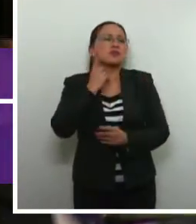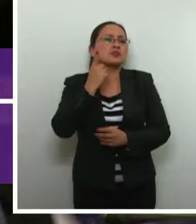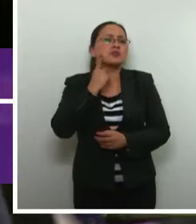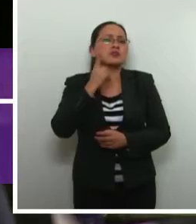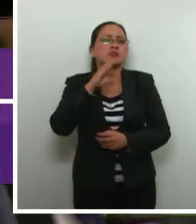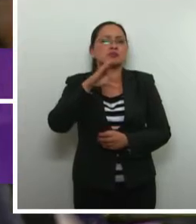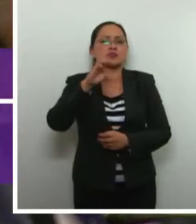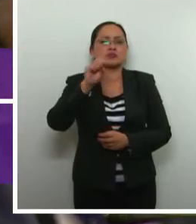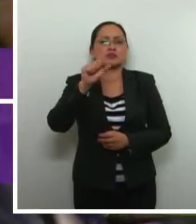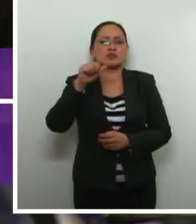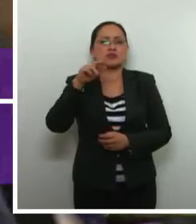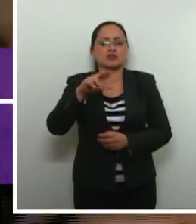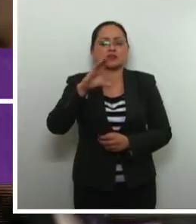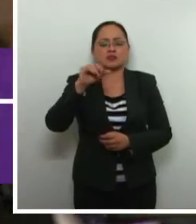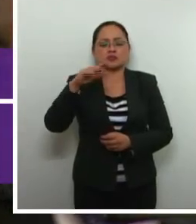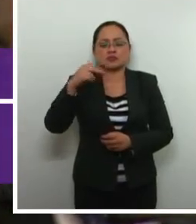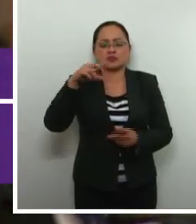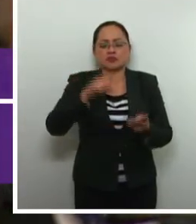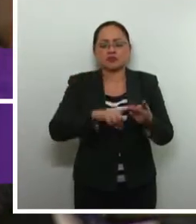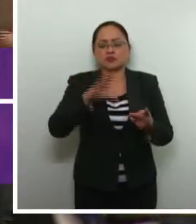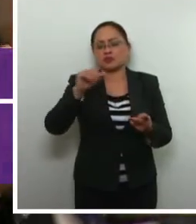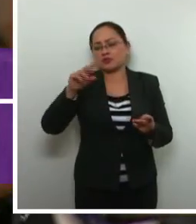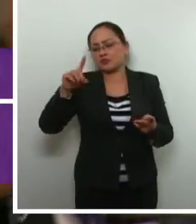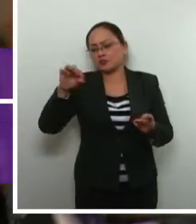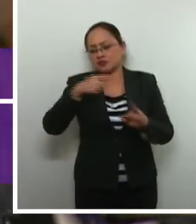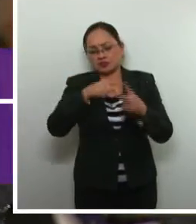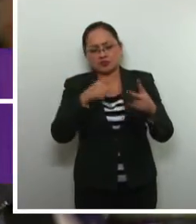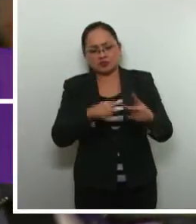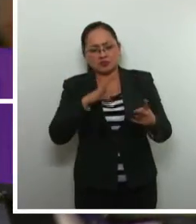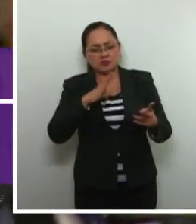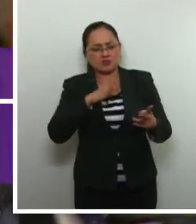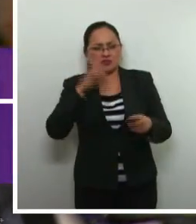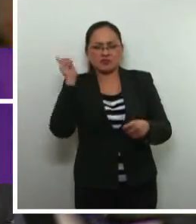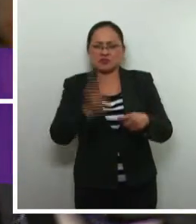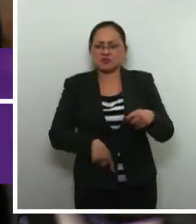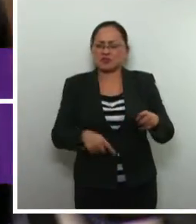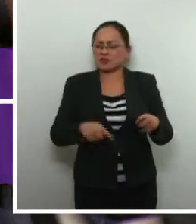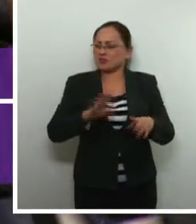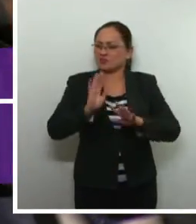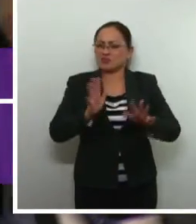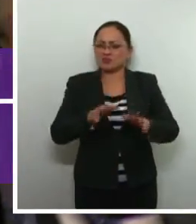César Camacho, el diputado Cárdenas, y nos quitamos un problema para generar la impresión de que